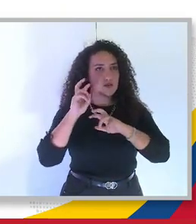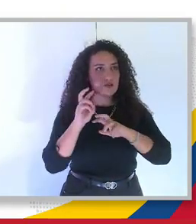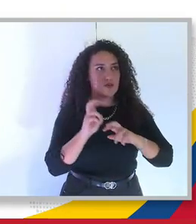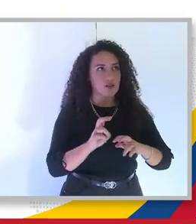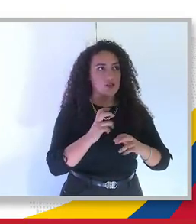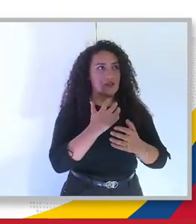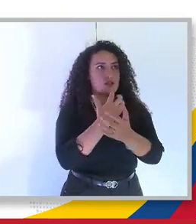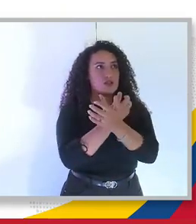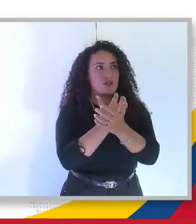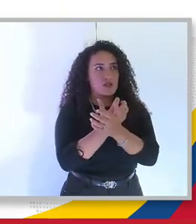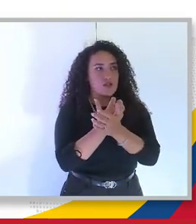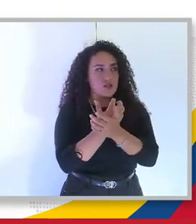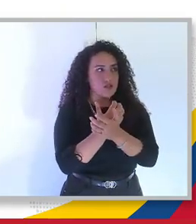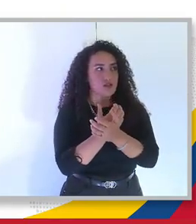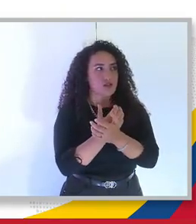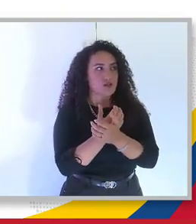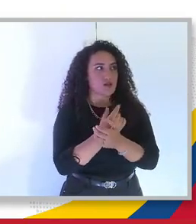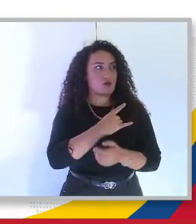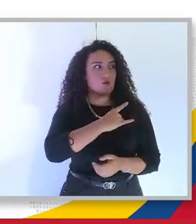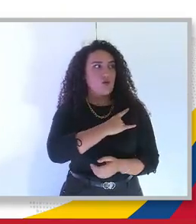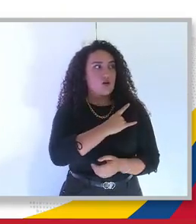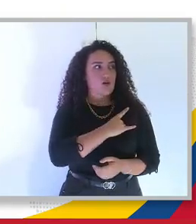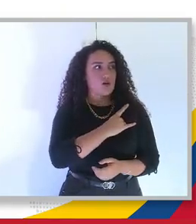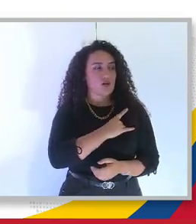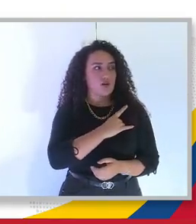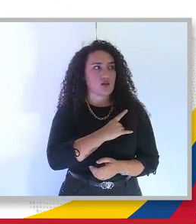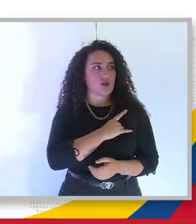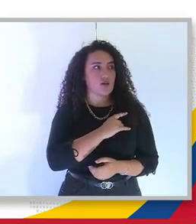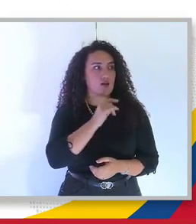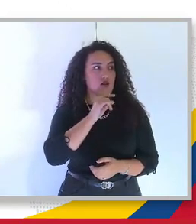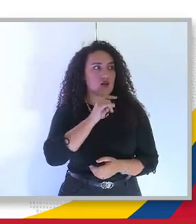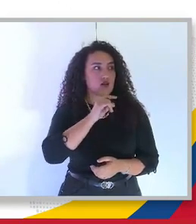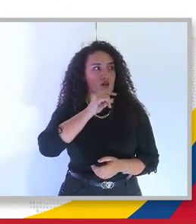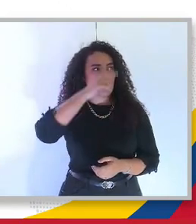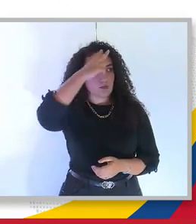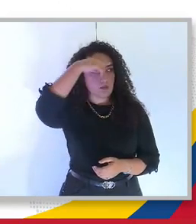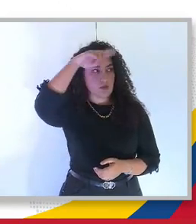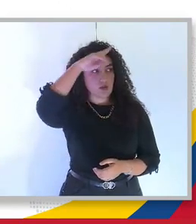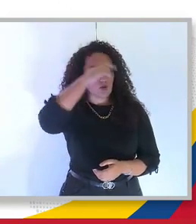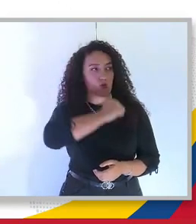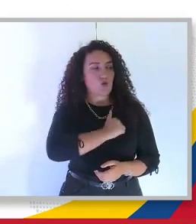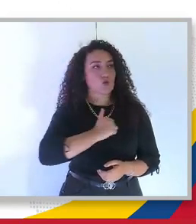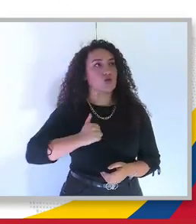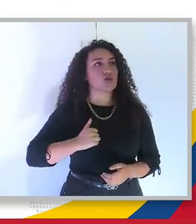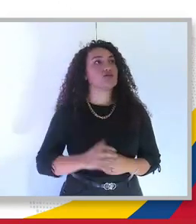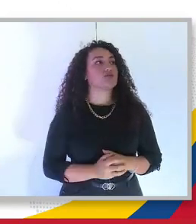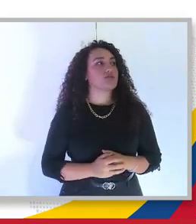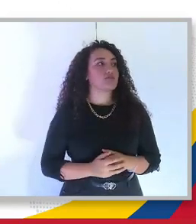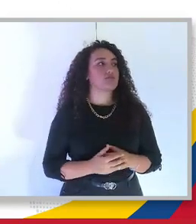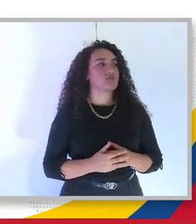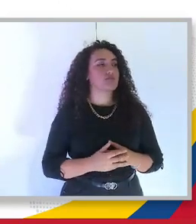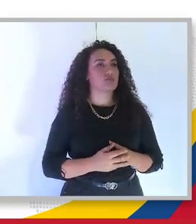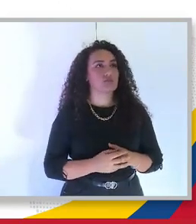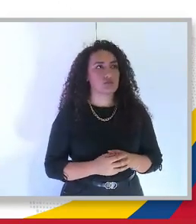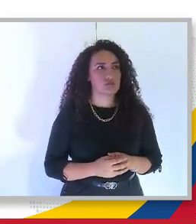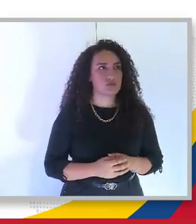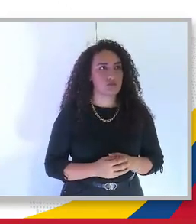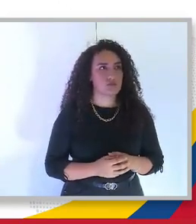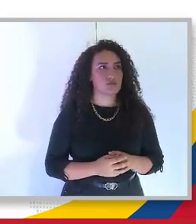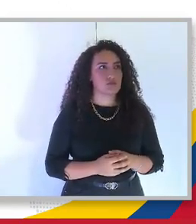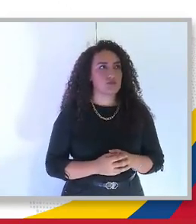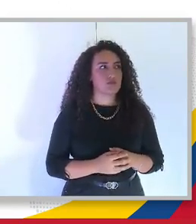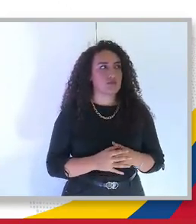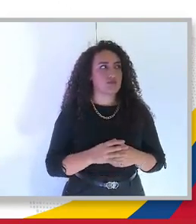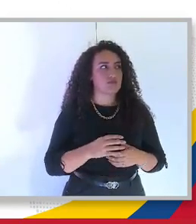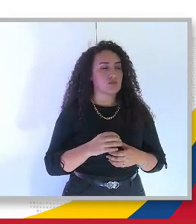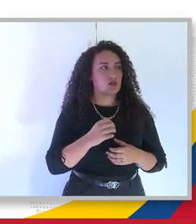y Humanidades de la Universidad Nacional Autónoma de México e integrante del Grupo de Trabajo de Feminismos, Resistencias